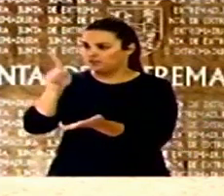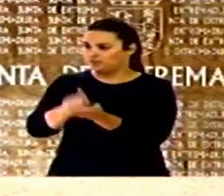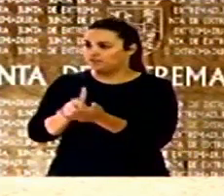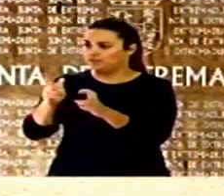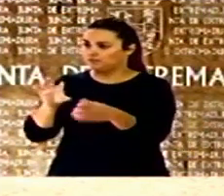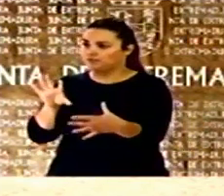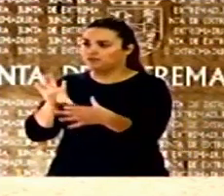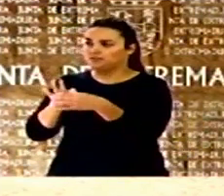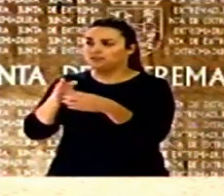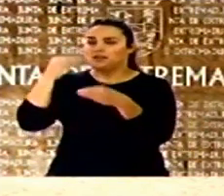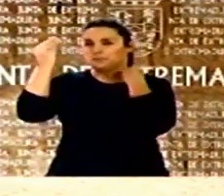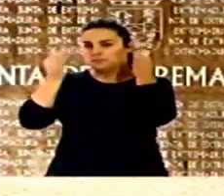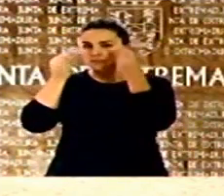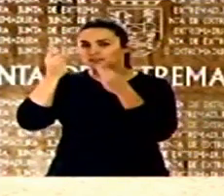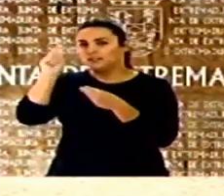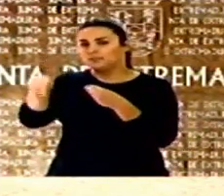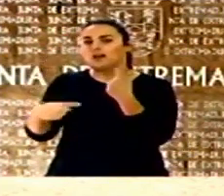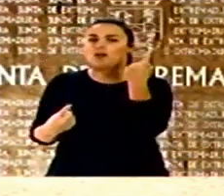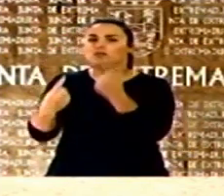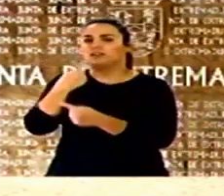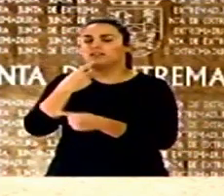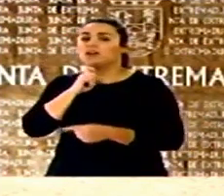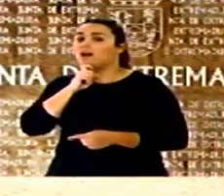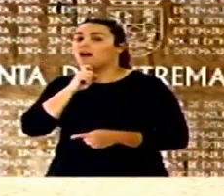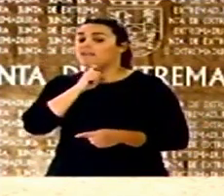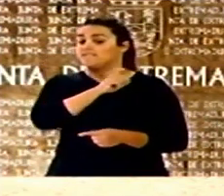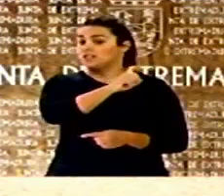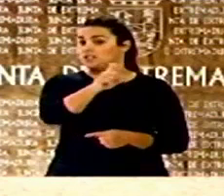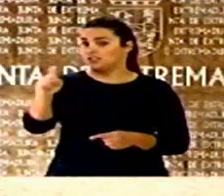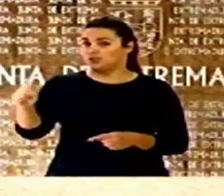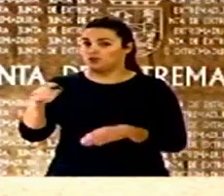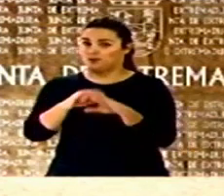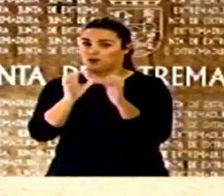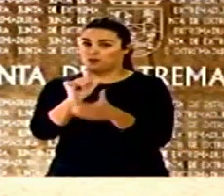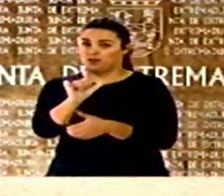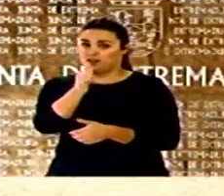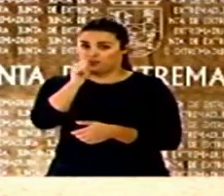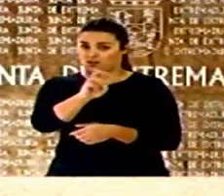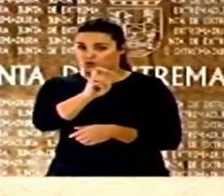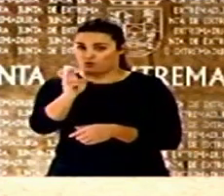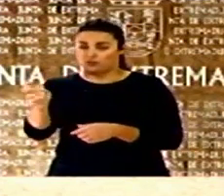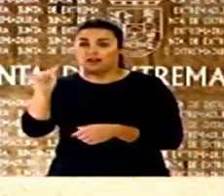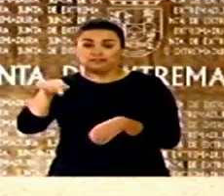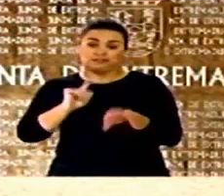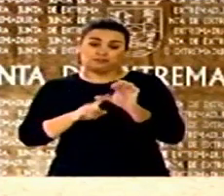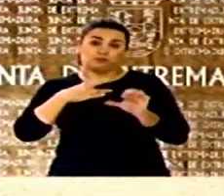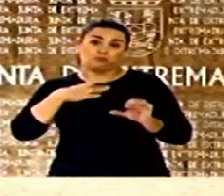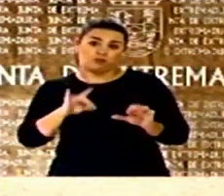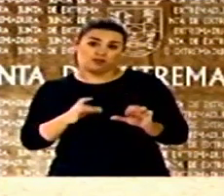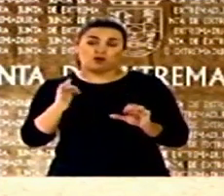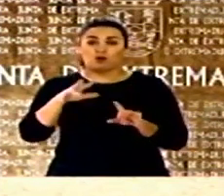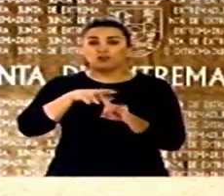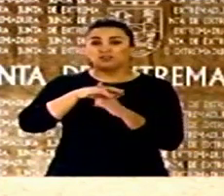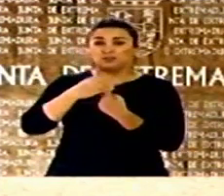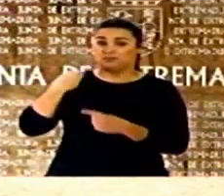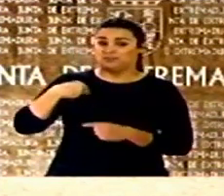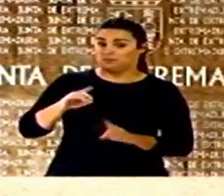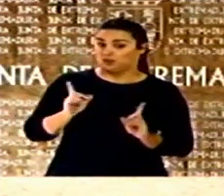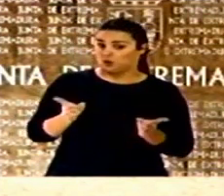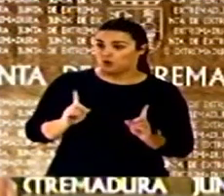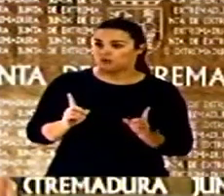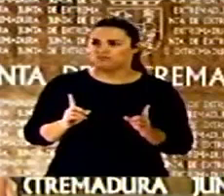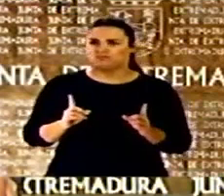decir. Son un ámbito de una comunidad autónoma que aunque no me guste lo que está ocurriendo, pero tengo que respetarlo. Ha habido